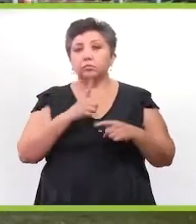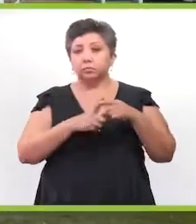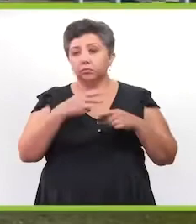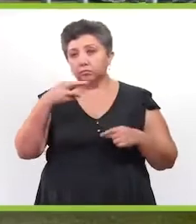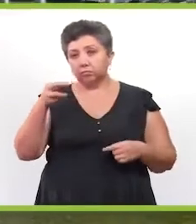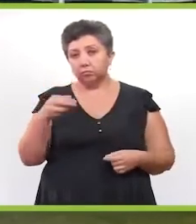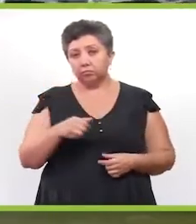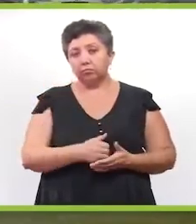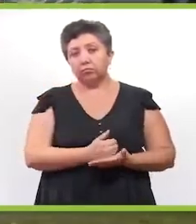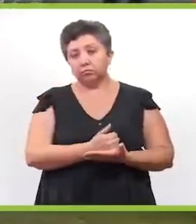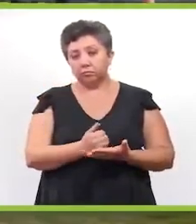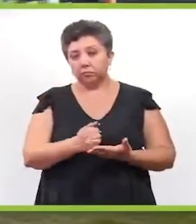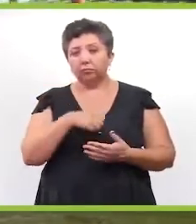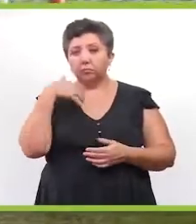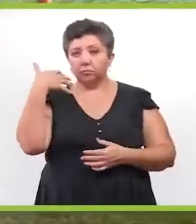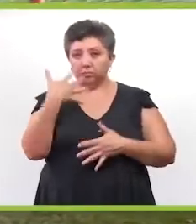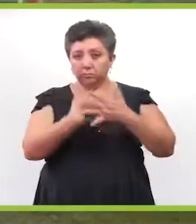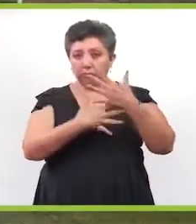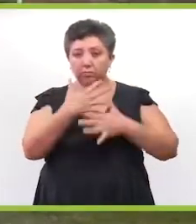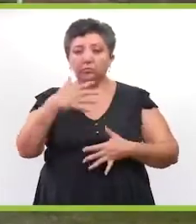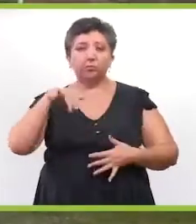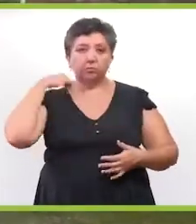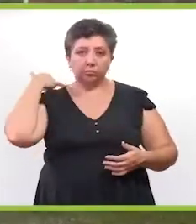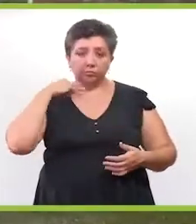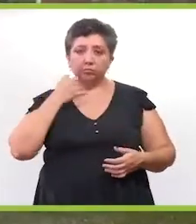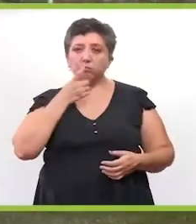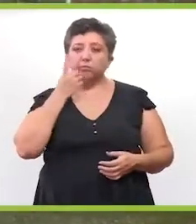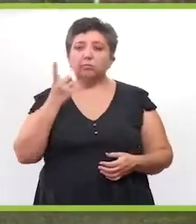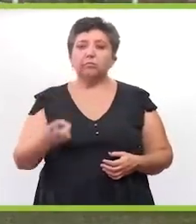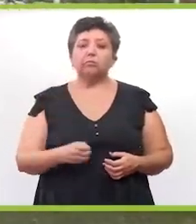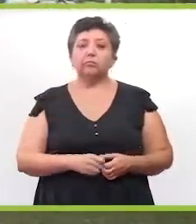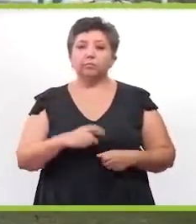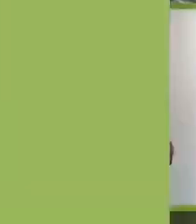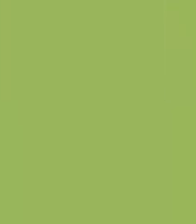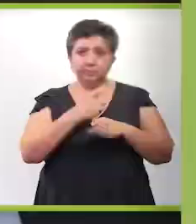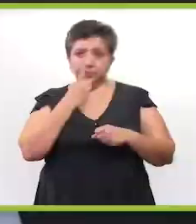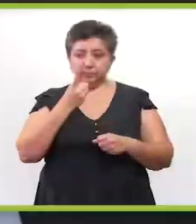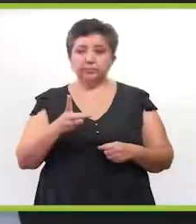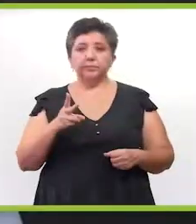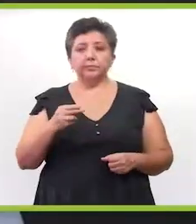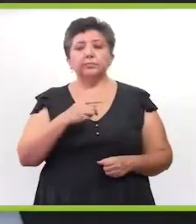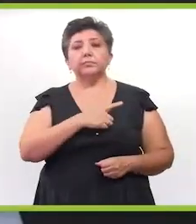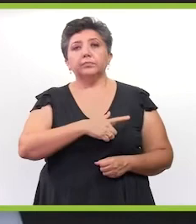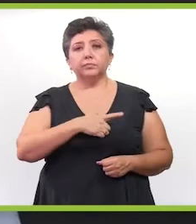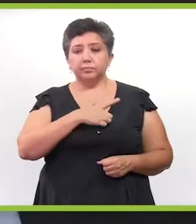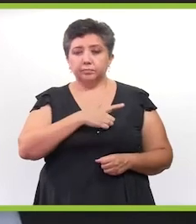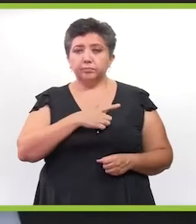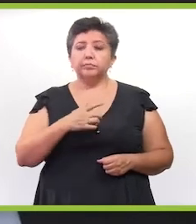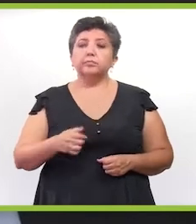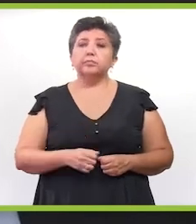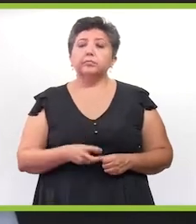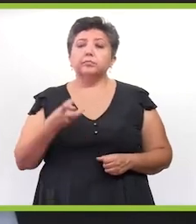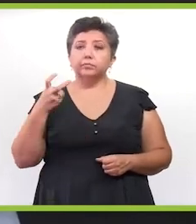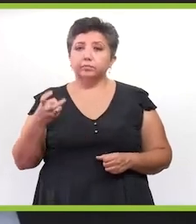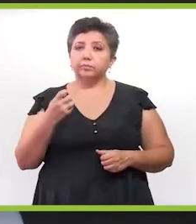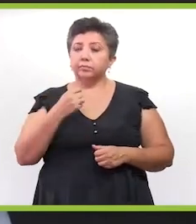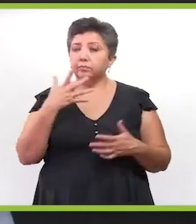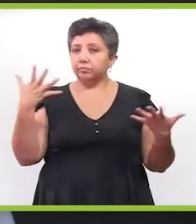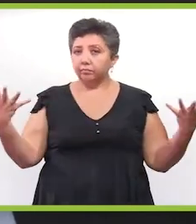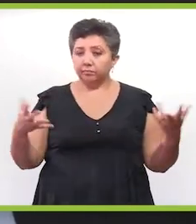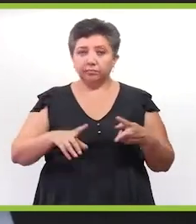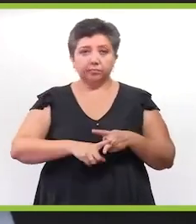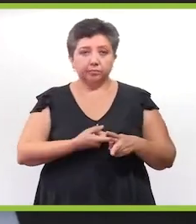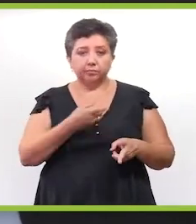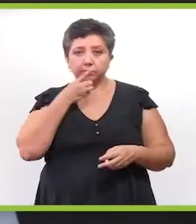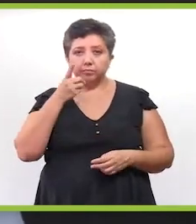azul y se convierte en el quinceavo yucateco en debutar en la primera división así que también mándale un afectuoso saludo y que esta carrera